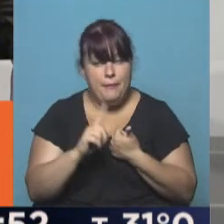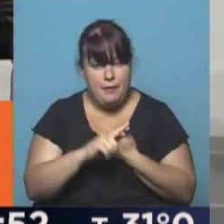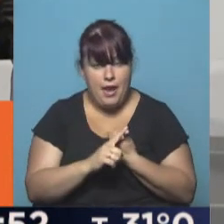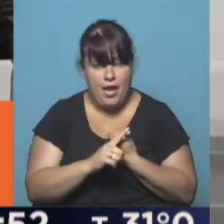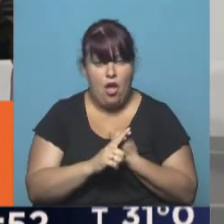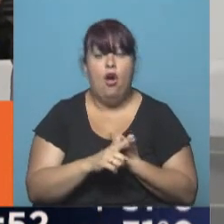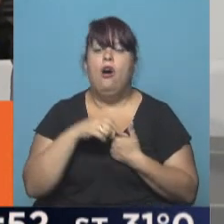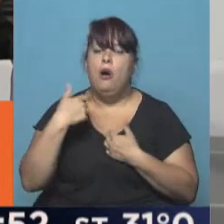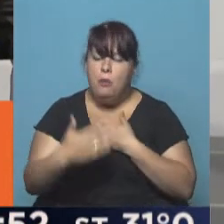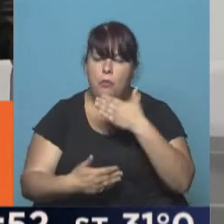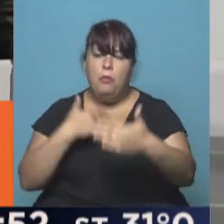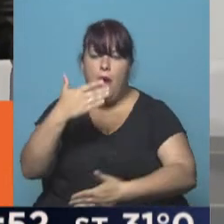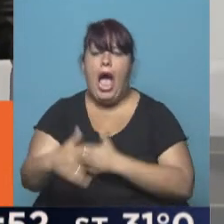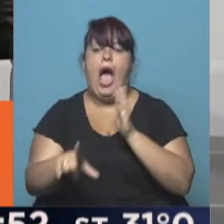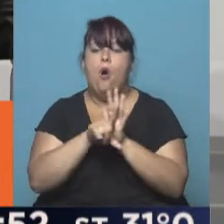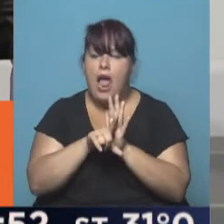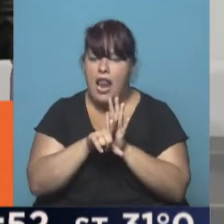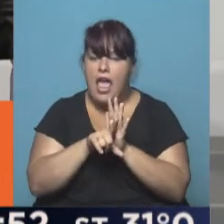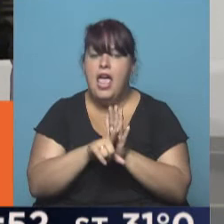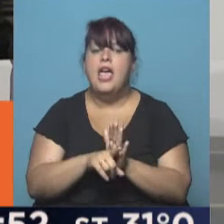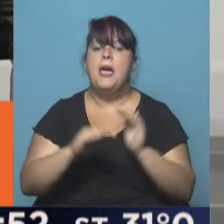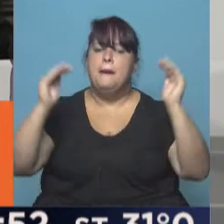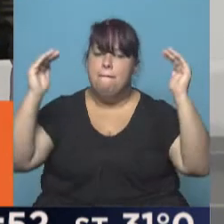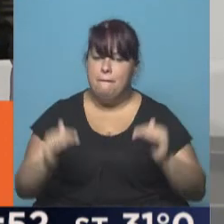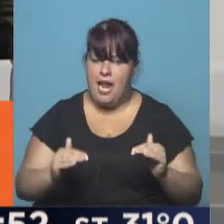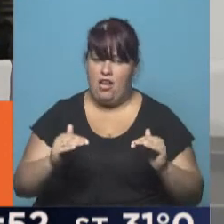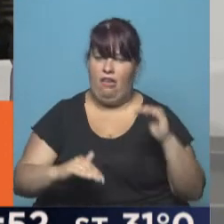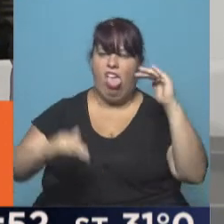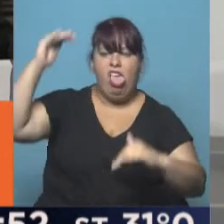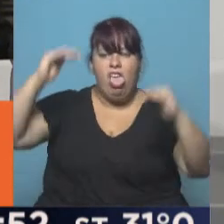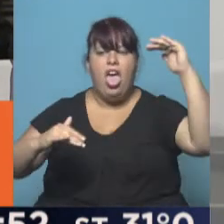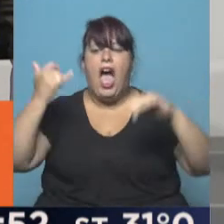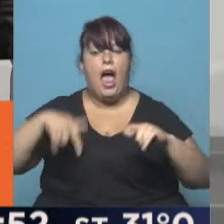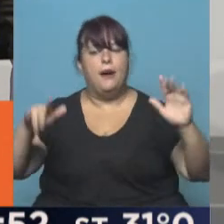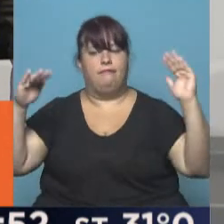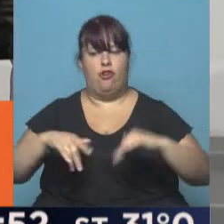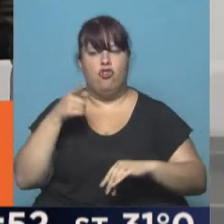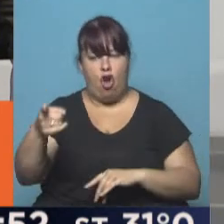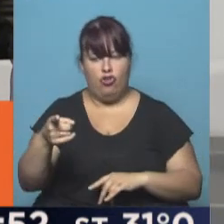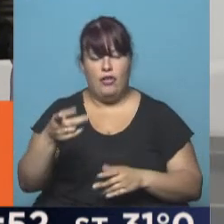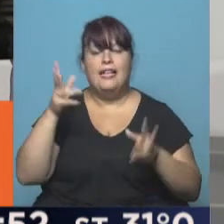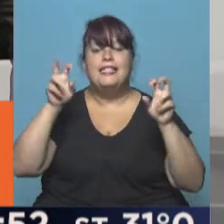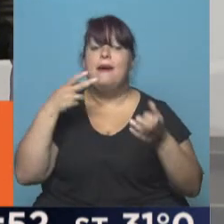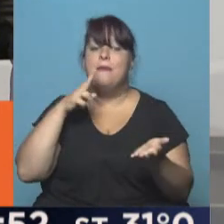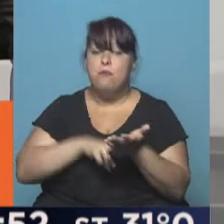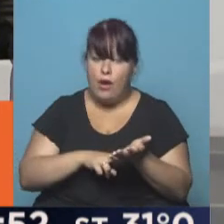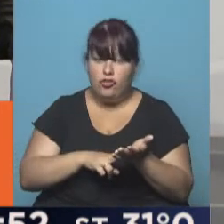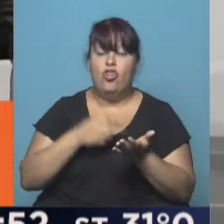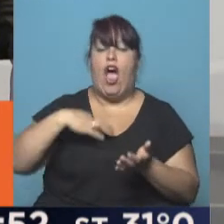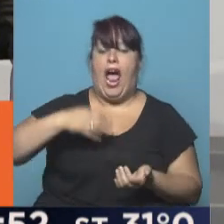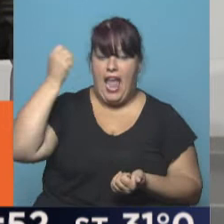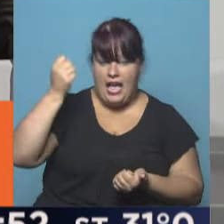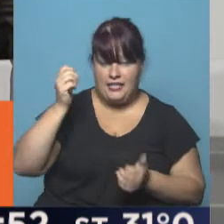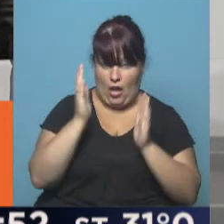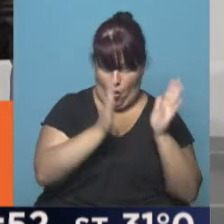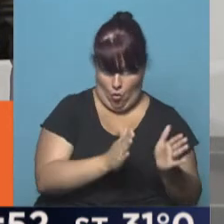que vamos camino a una ley que reduce las inequidades que tiene el sistema tributario en cuanto al impuesto a la ganancia